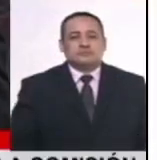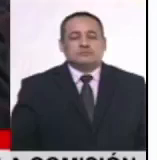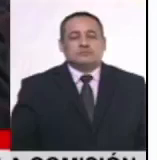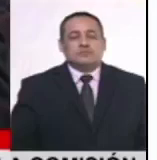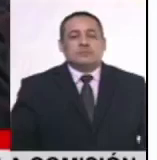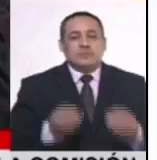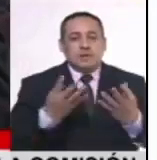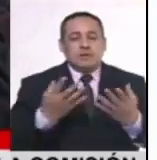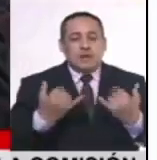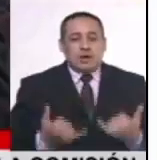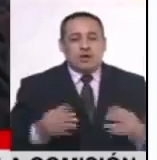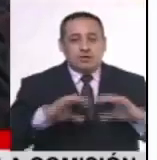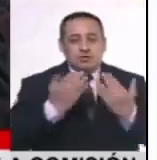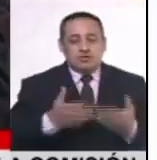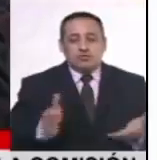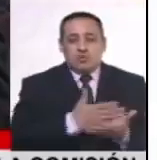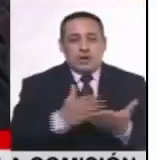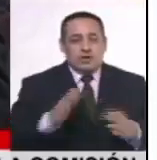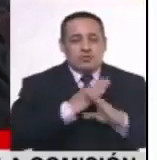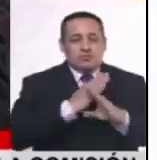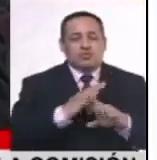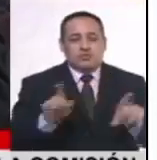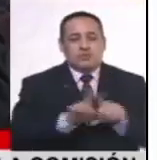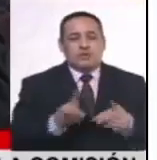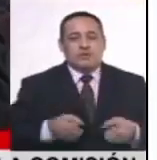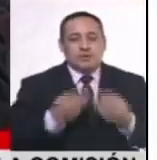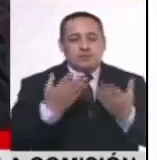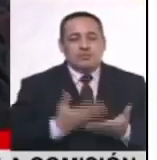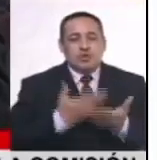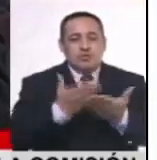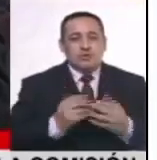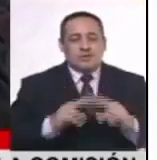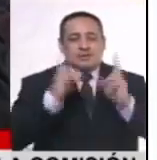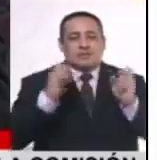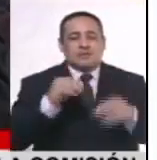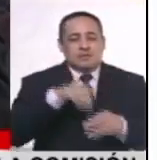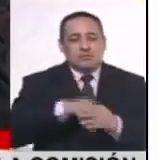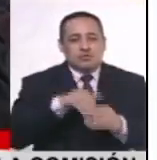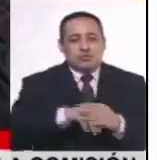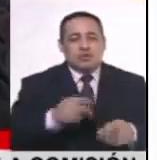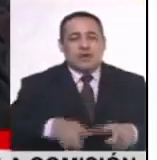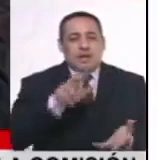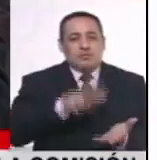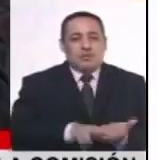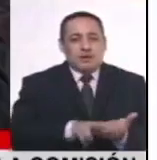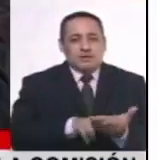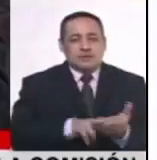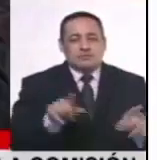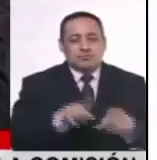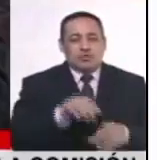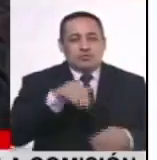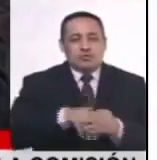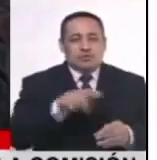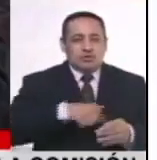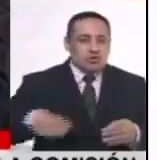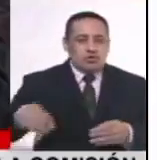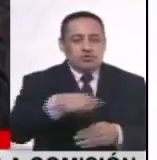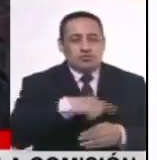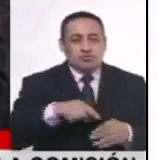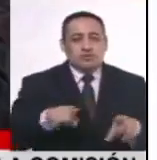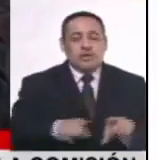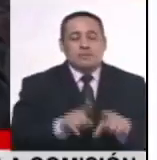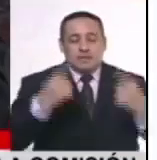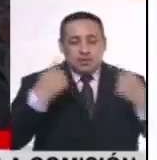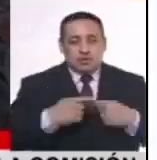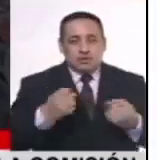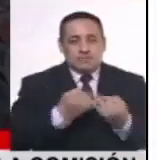Bueno, señores congresistas, al no haber oposición manifiesta, la propuesta del sistema de elección y votación han sido aprobadas por unanimidad de los